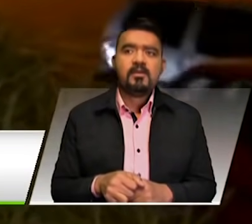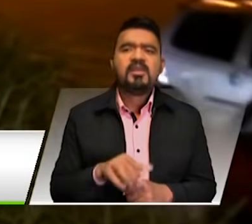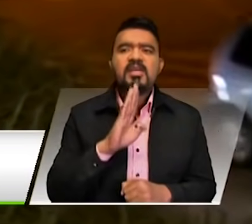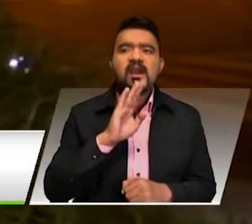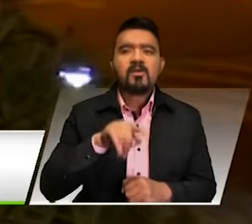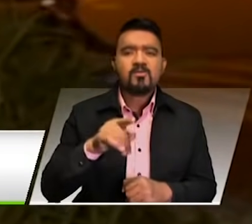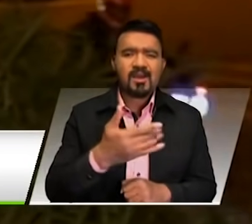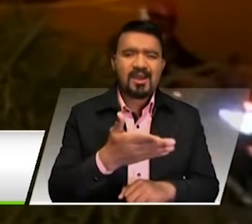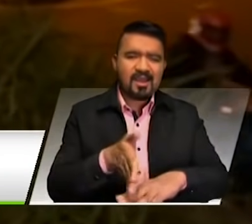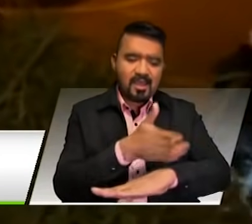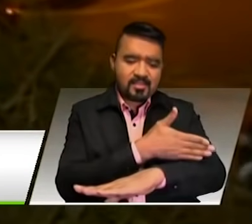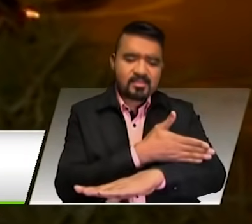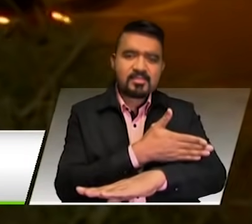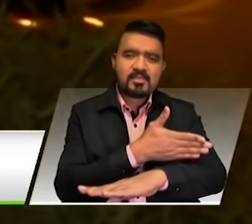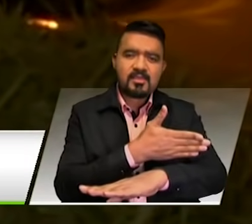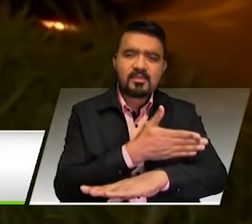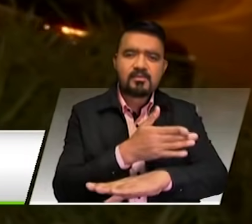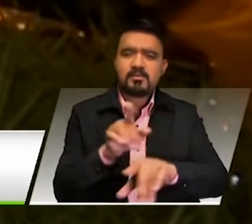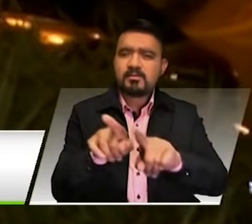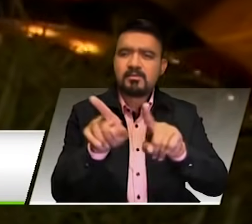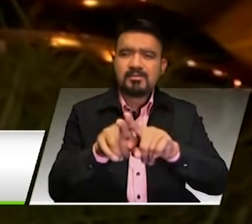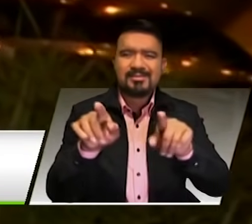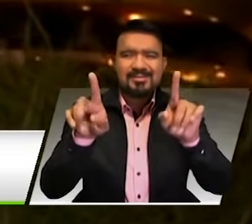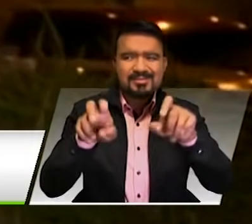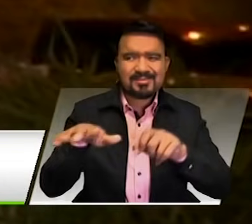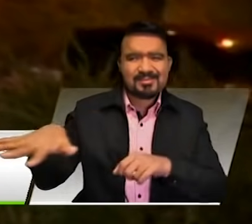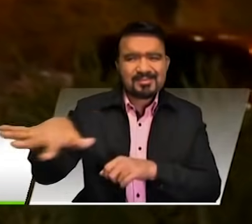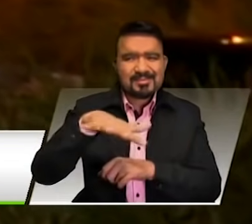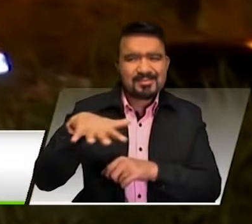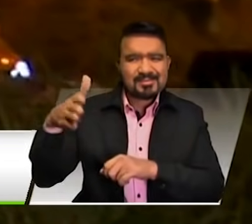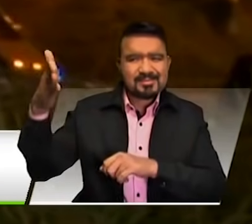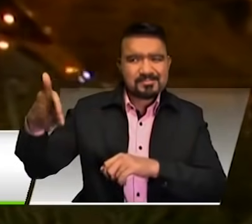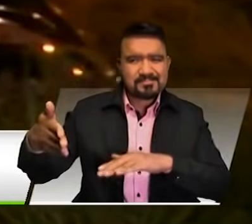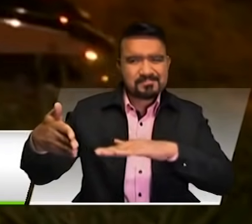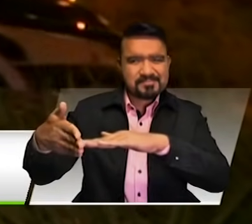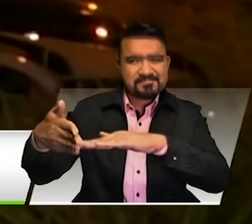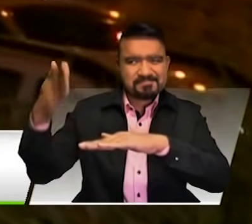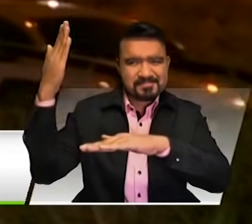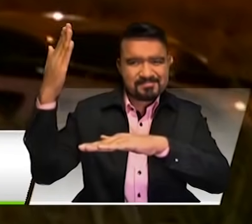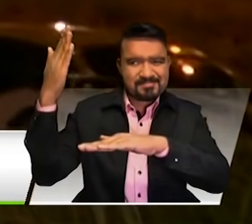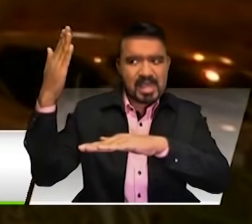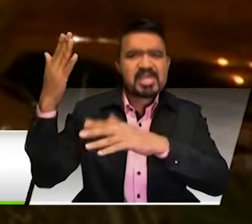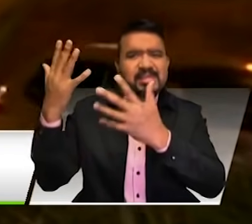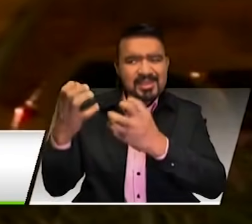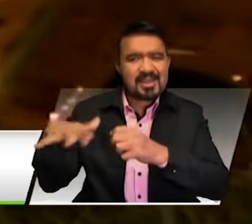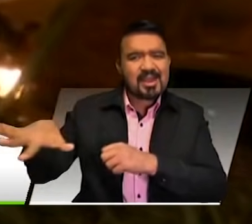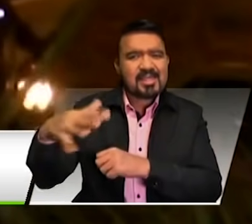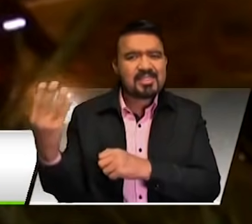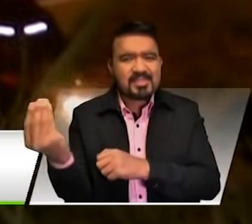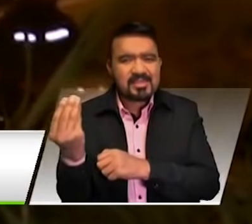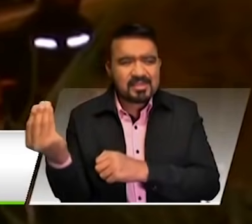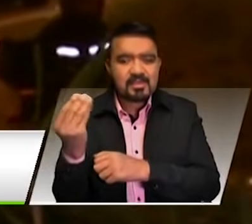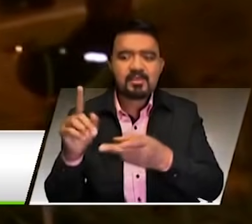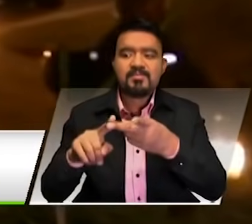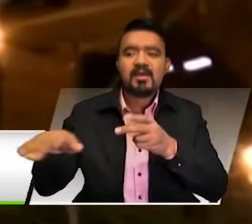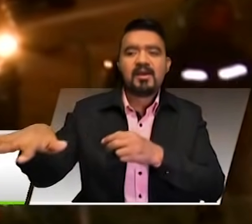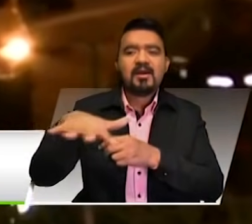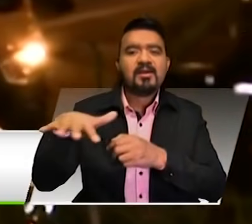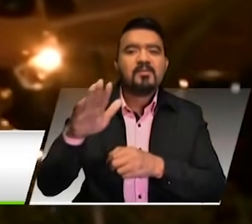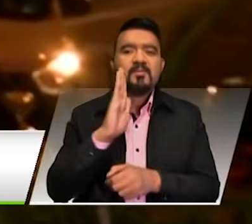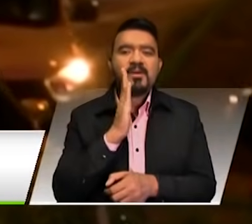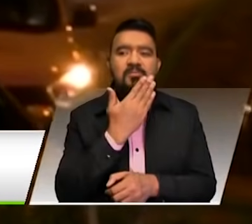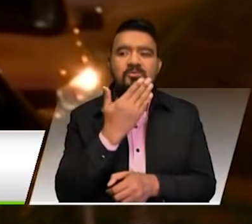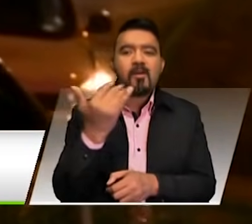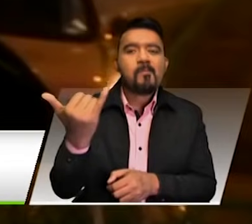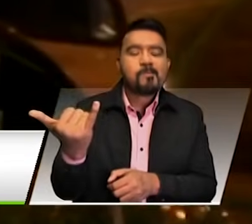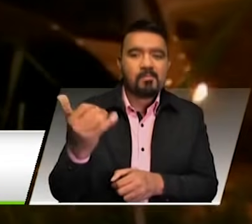rato exigiendo el retiro de los peajes de Niquía y de El Trapiche, así como el de Cabildo en el municipio de Barbosa. La actividad de